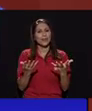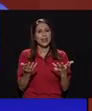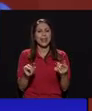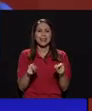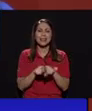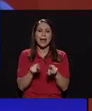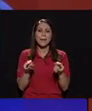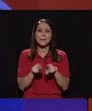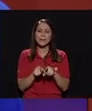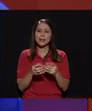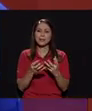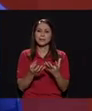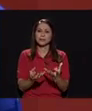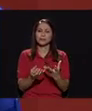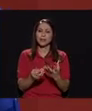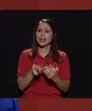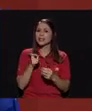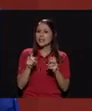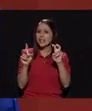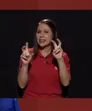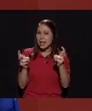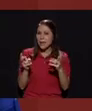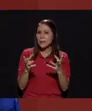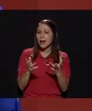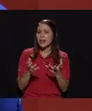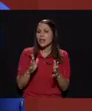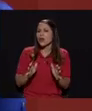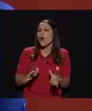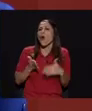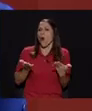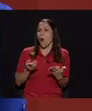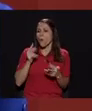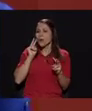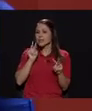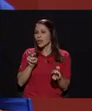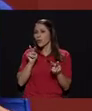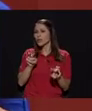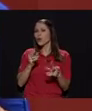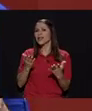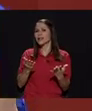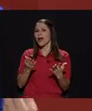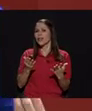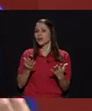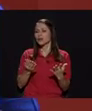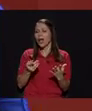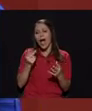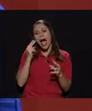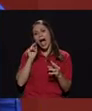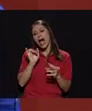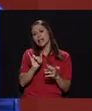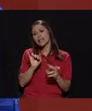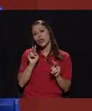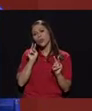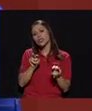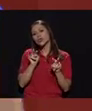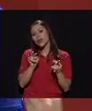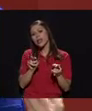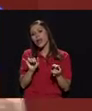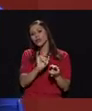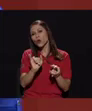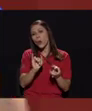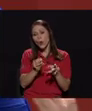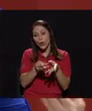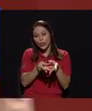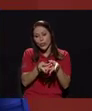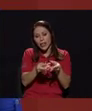es que también es un poco el tema de cómo sí han sido visualizados, ¿verdad? Han sido visualizados como